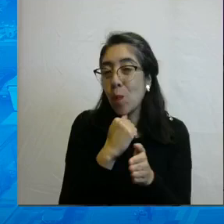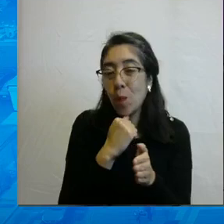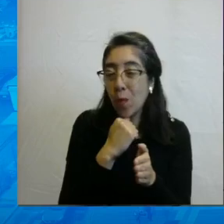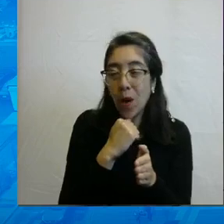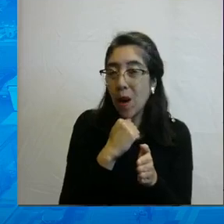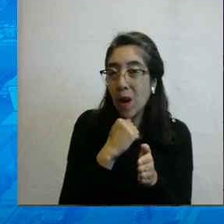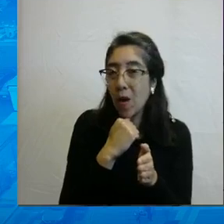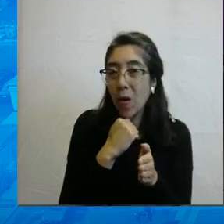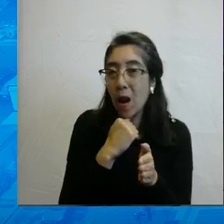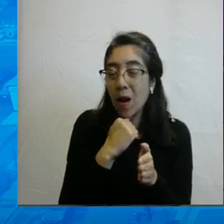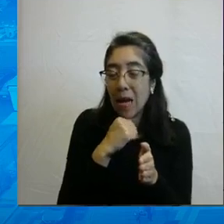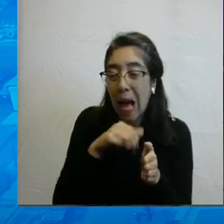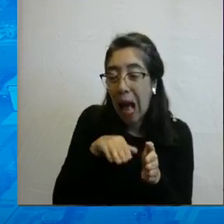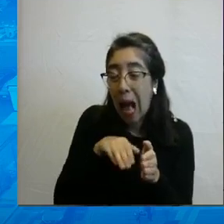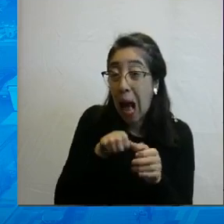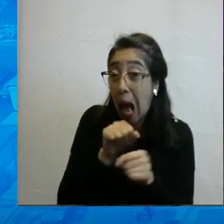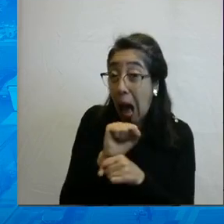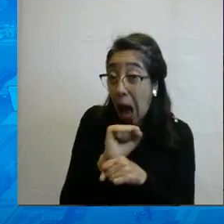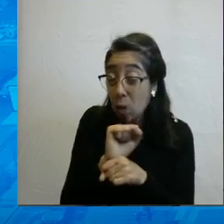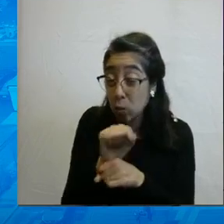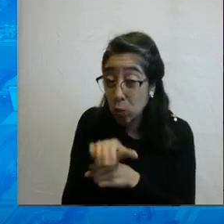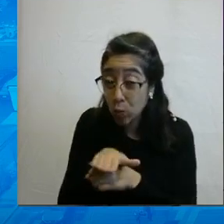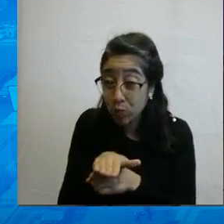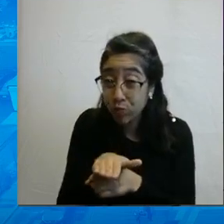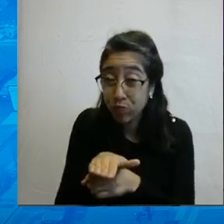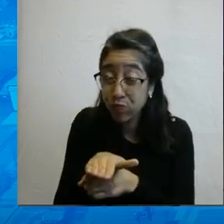ni en vehículo ni tampoco